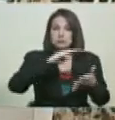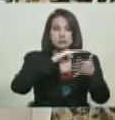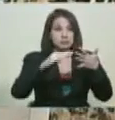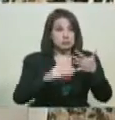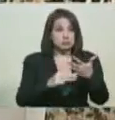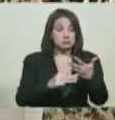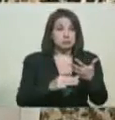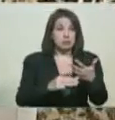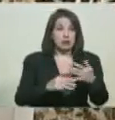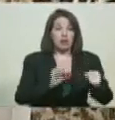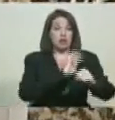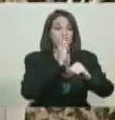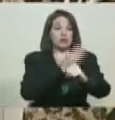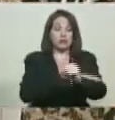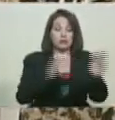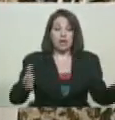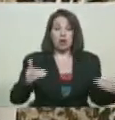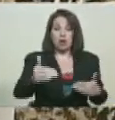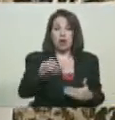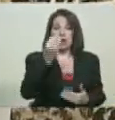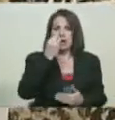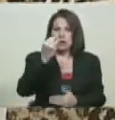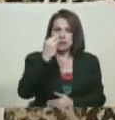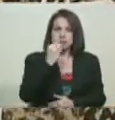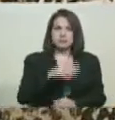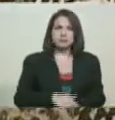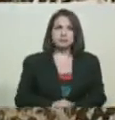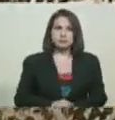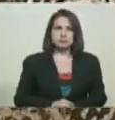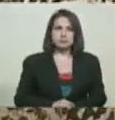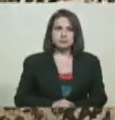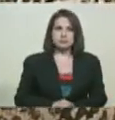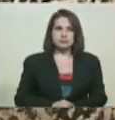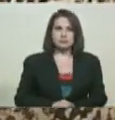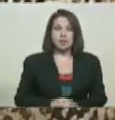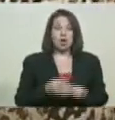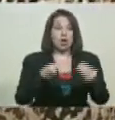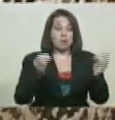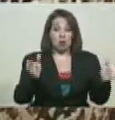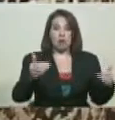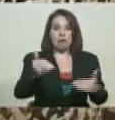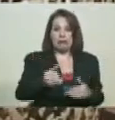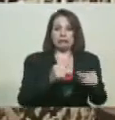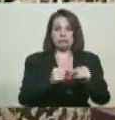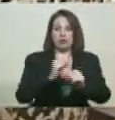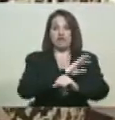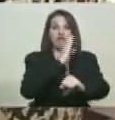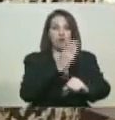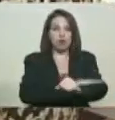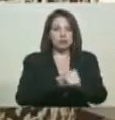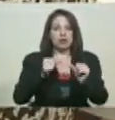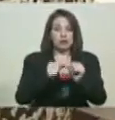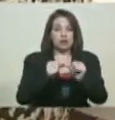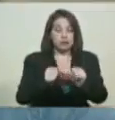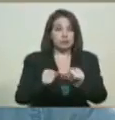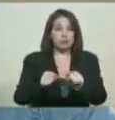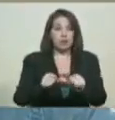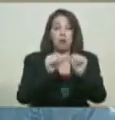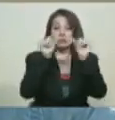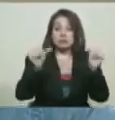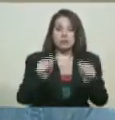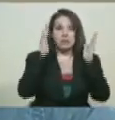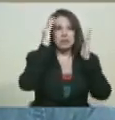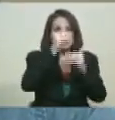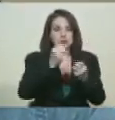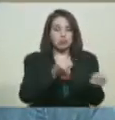fortalecimiento de los clark que no son circunstanciales los que llegaron para fortalecerse y quedarse como gran sistema de atención y